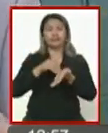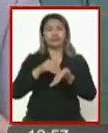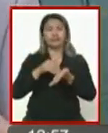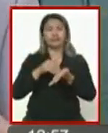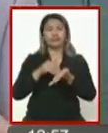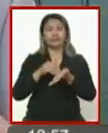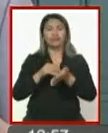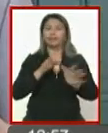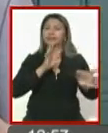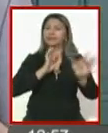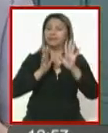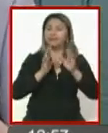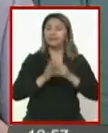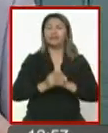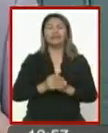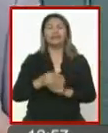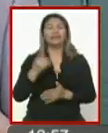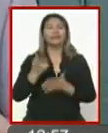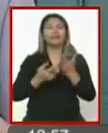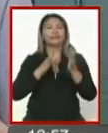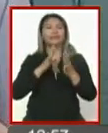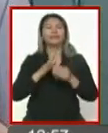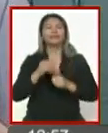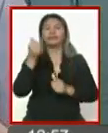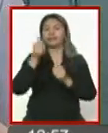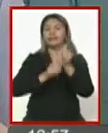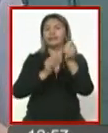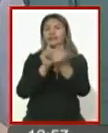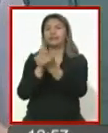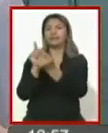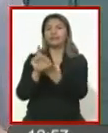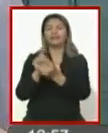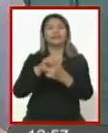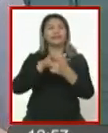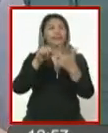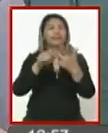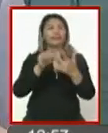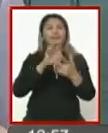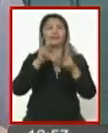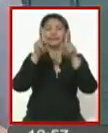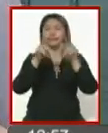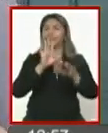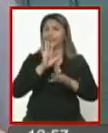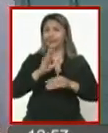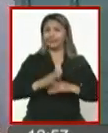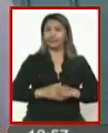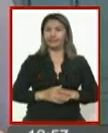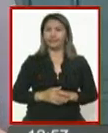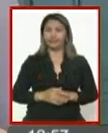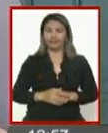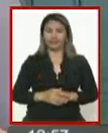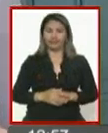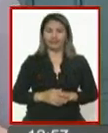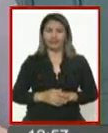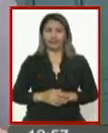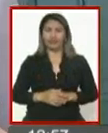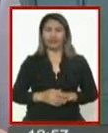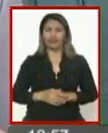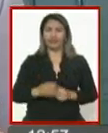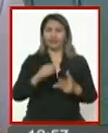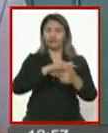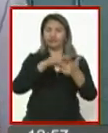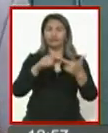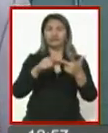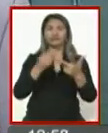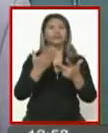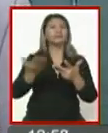el careo y la declaración de cada una de las personas que han declarado. Entre ellas